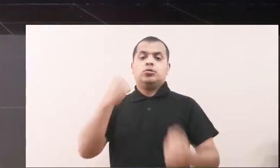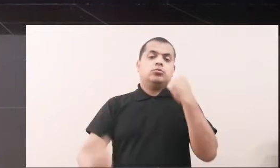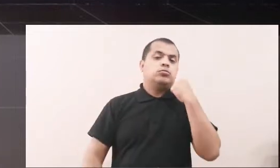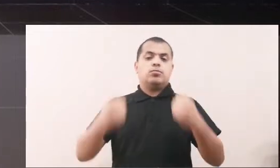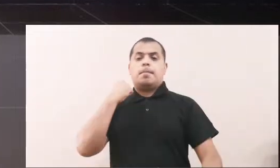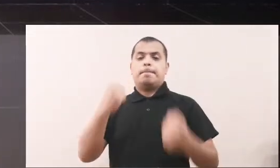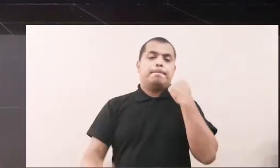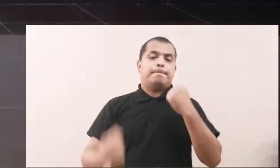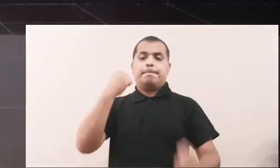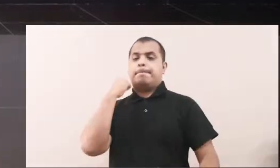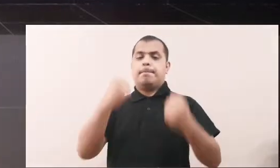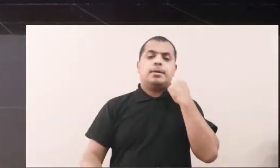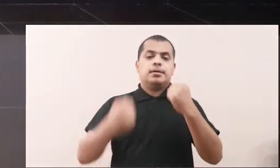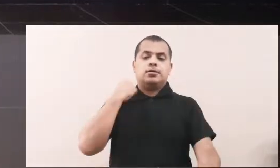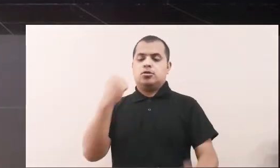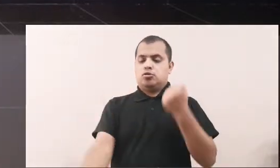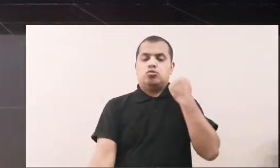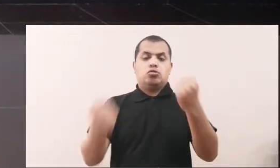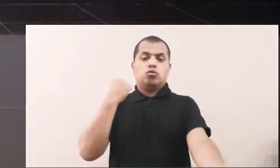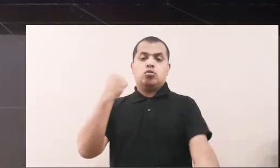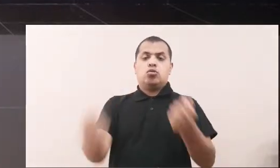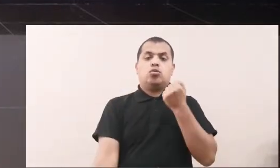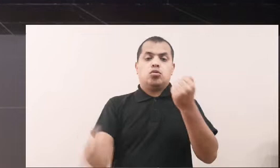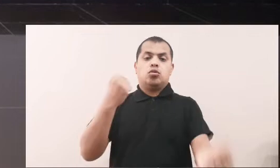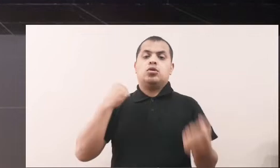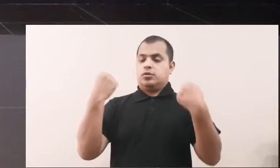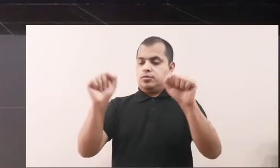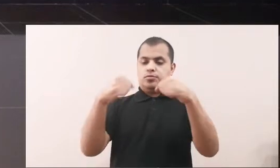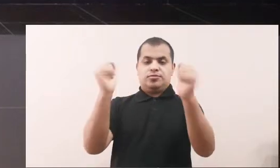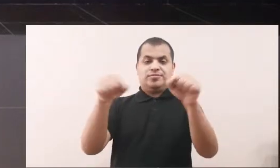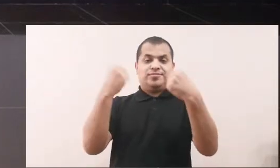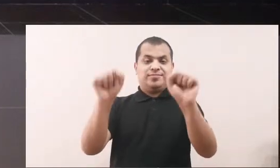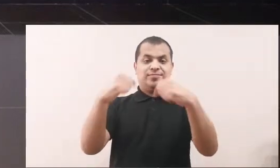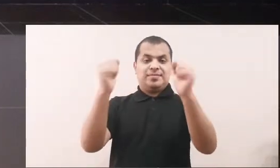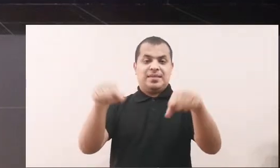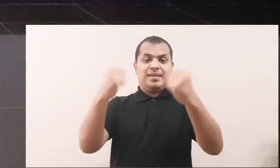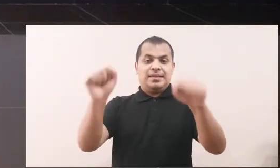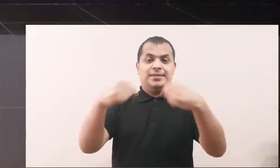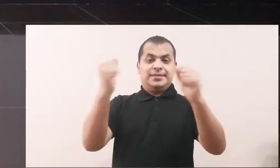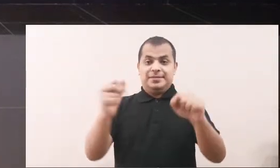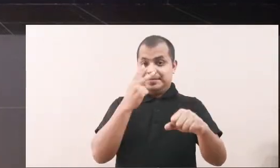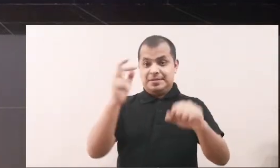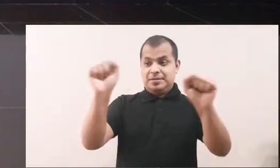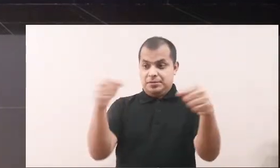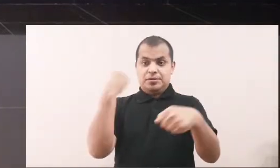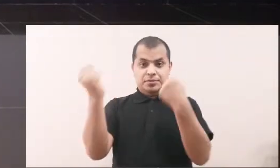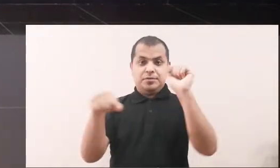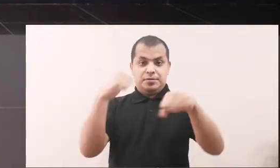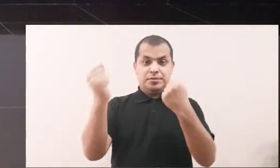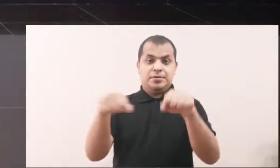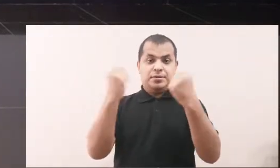flexo y extensión, flexión y extensión, luego la muñeca. Fíjense ustedes cómo vamos haciendo movilidad